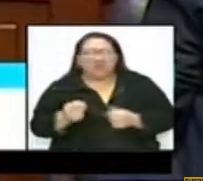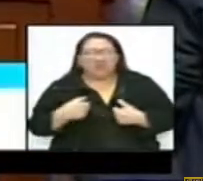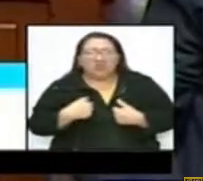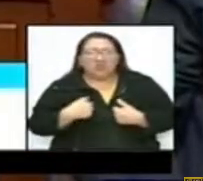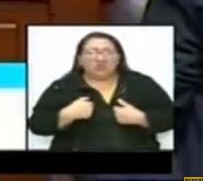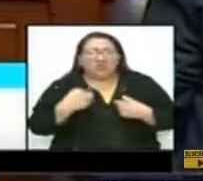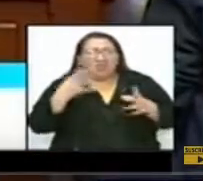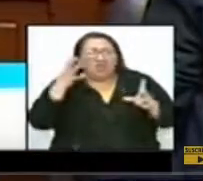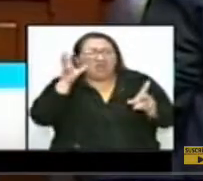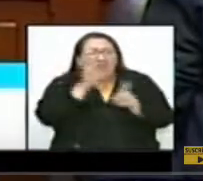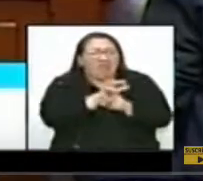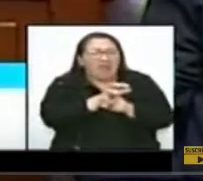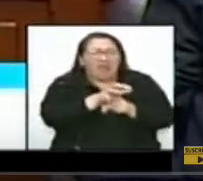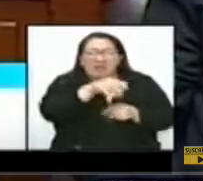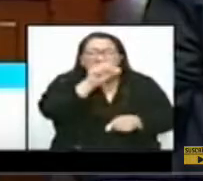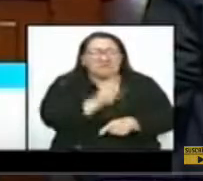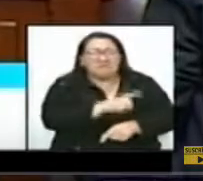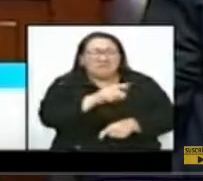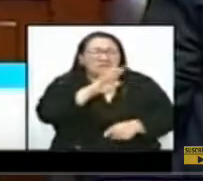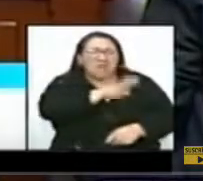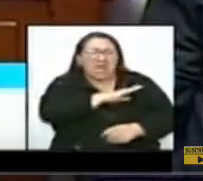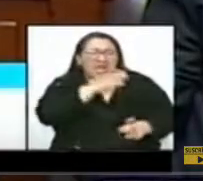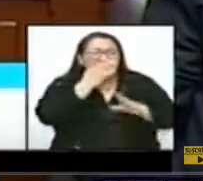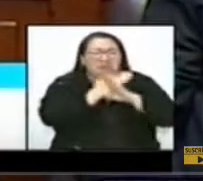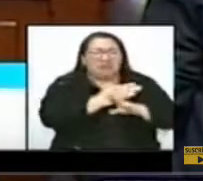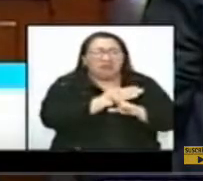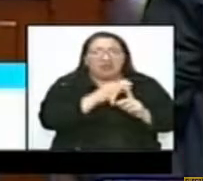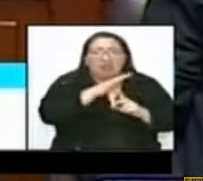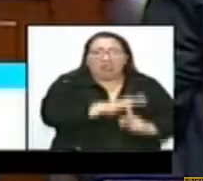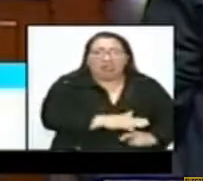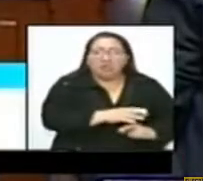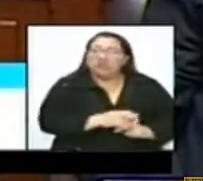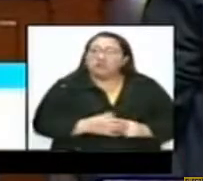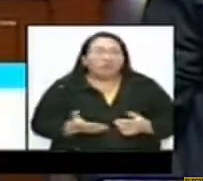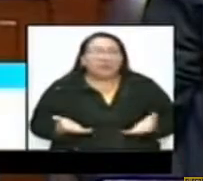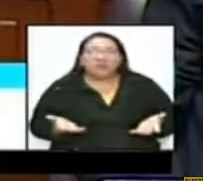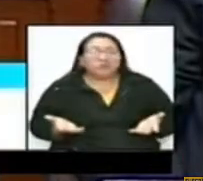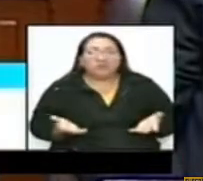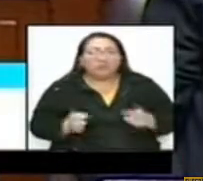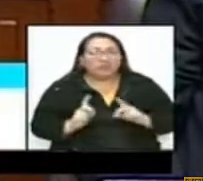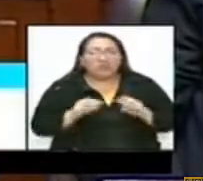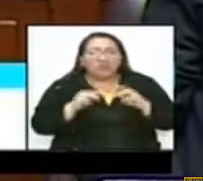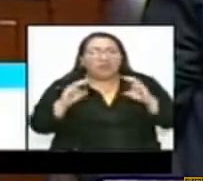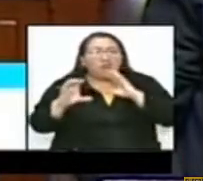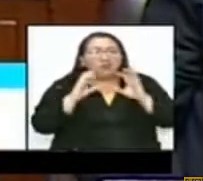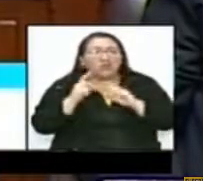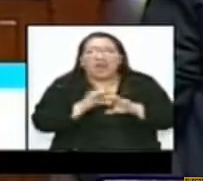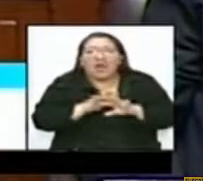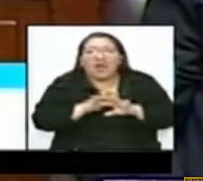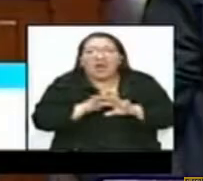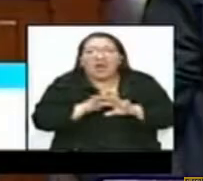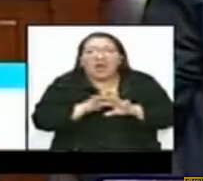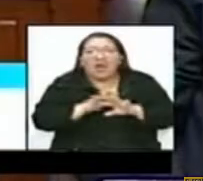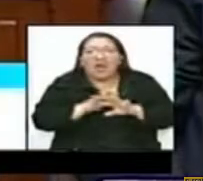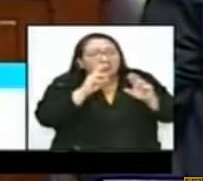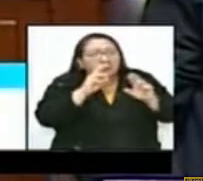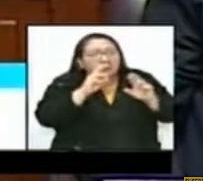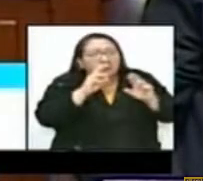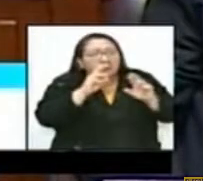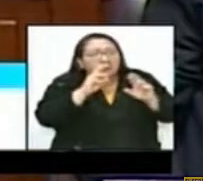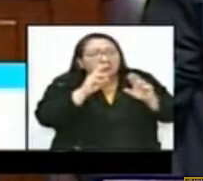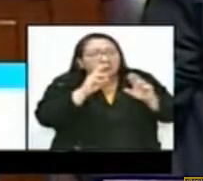porqué satanizarlo no tenemos porqué ridiculizarlo en los medios de comunicación no tenemos que hacer esas